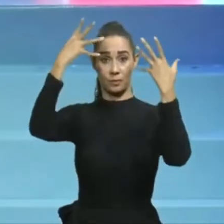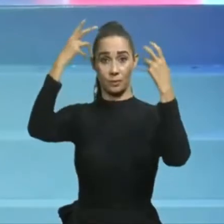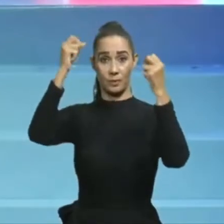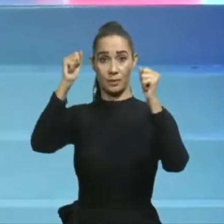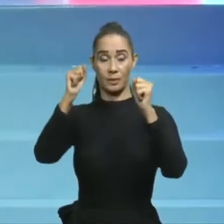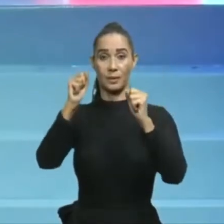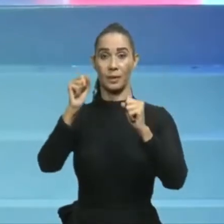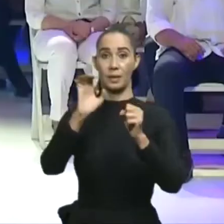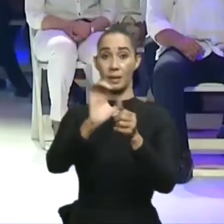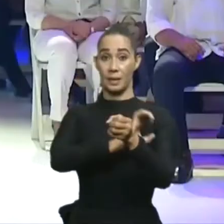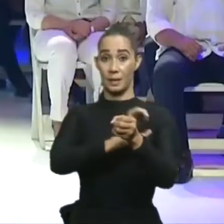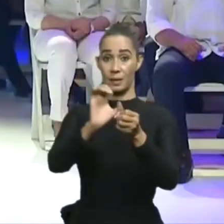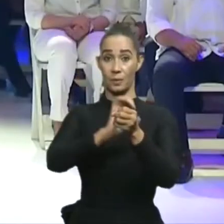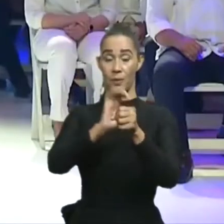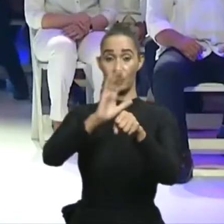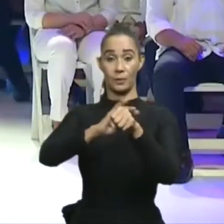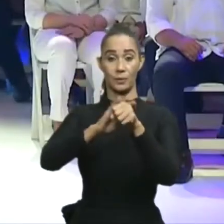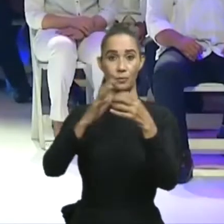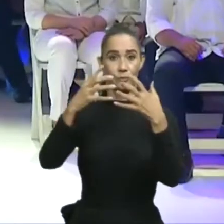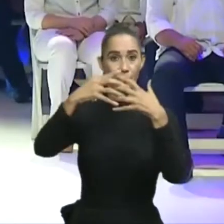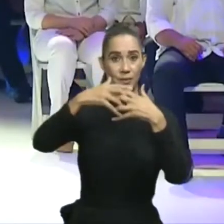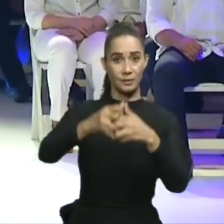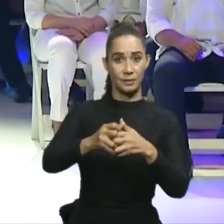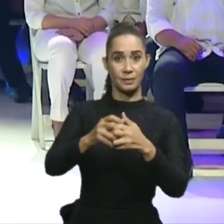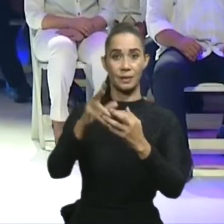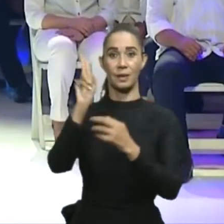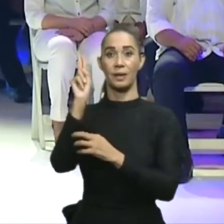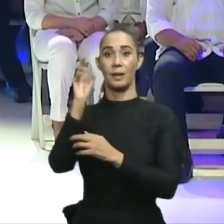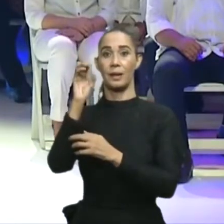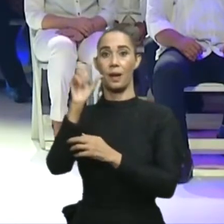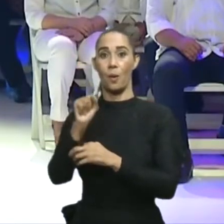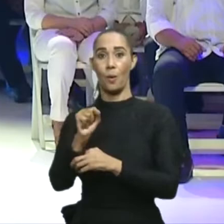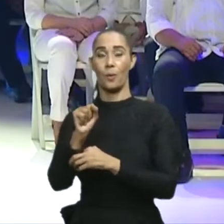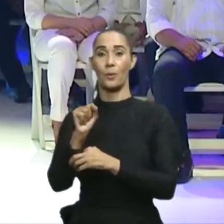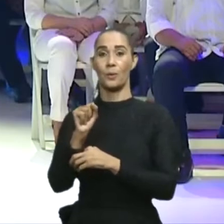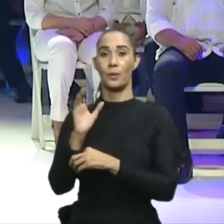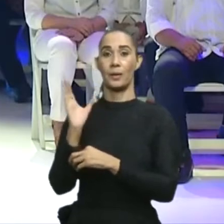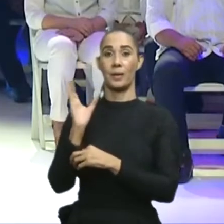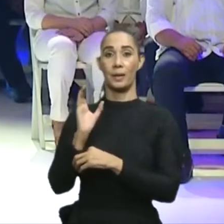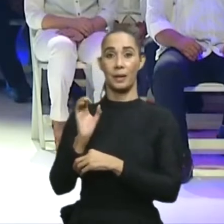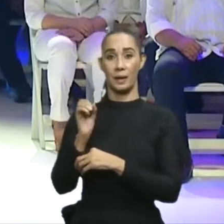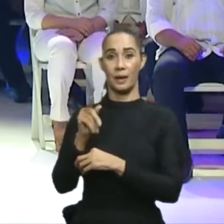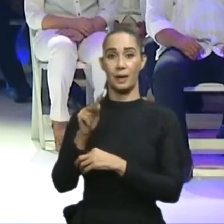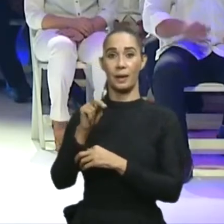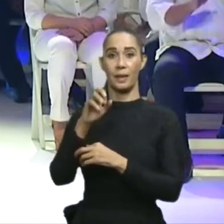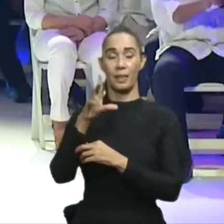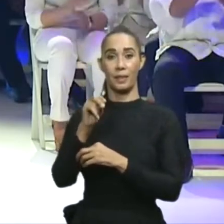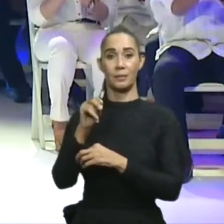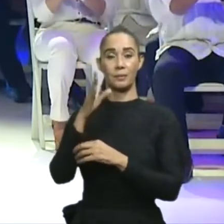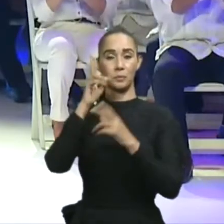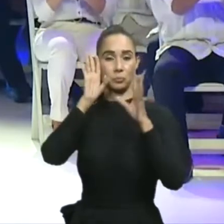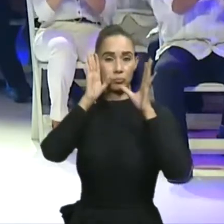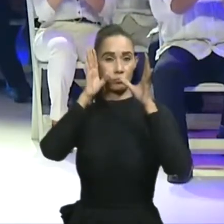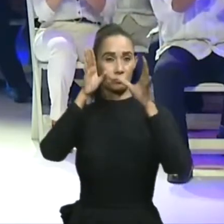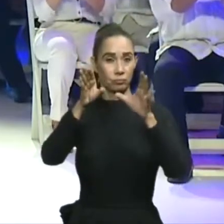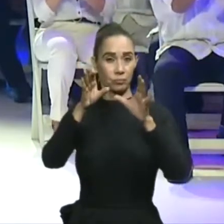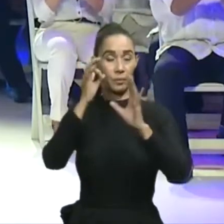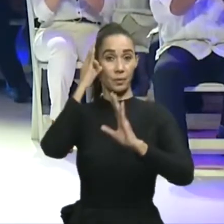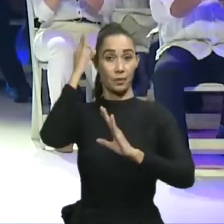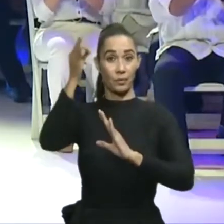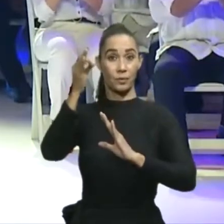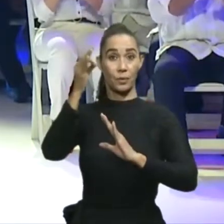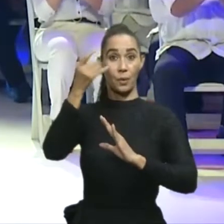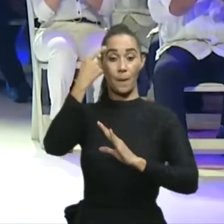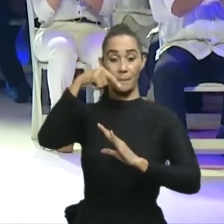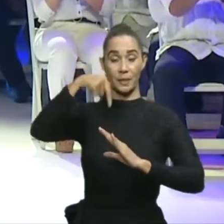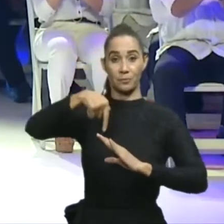unirse y la unión europea y canadá han pedido ser observadores para el futuro pero si república dominicana